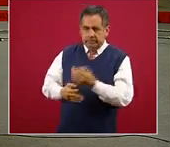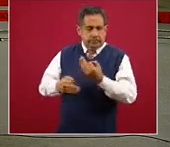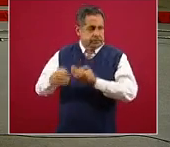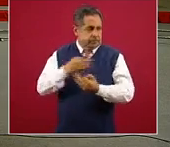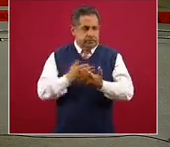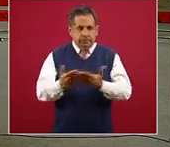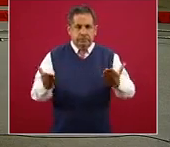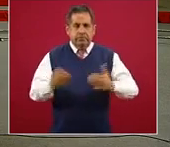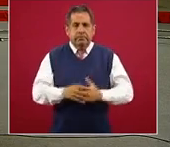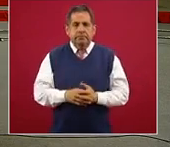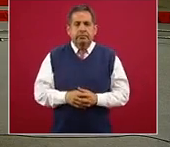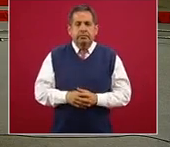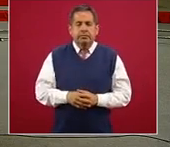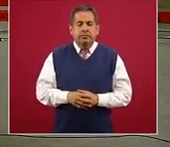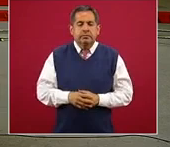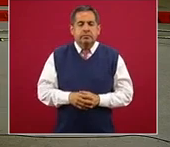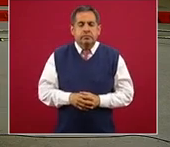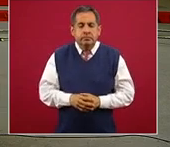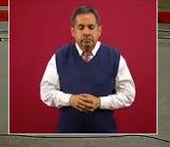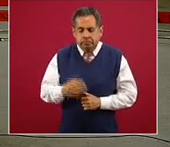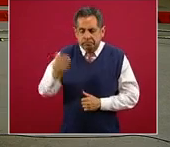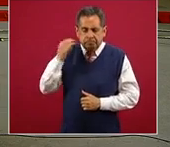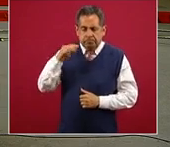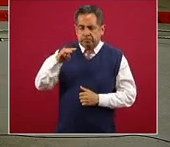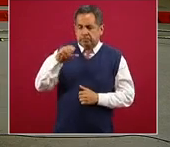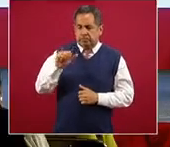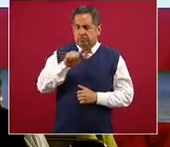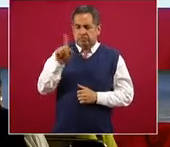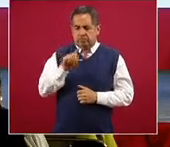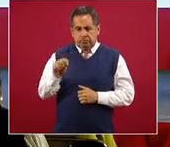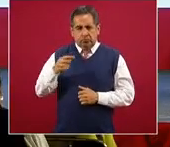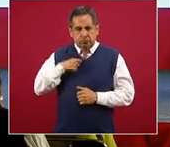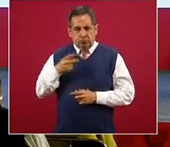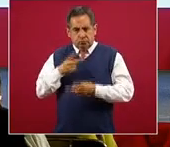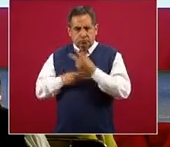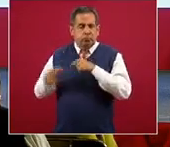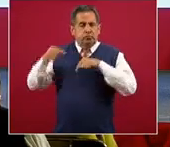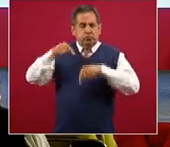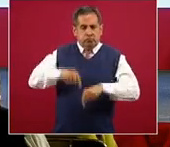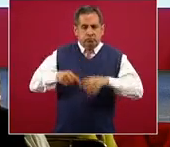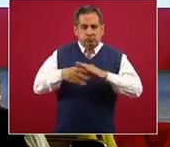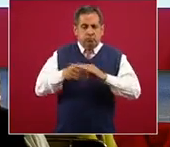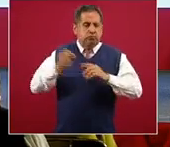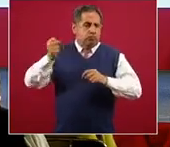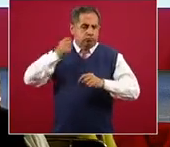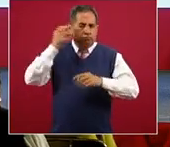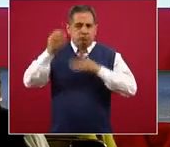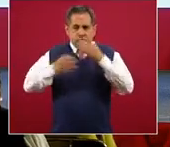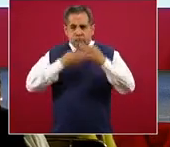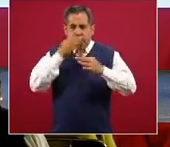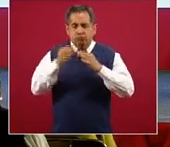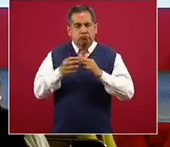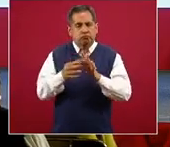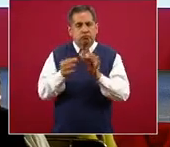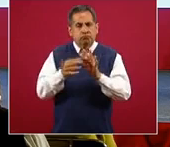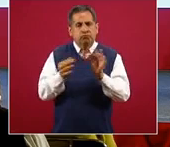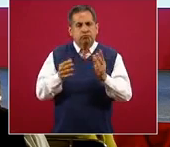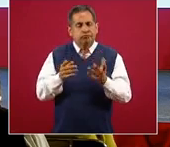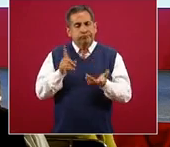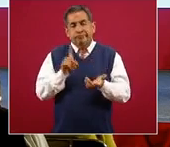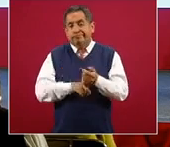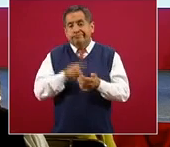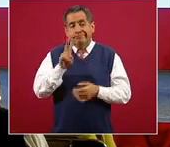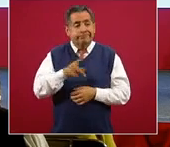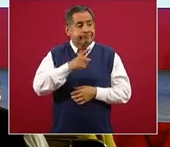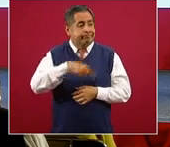todos. A finales de marzo estuve aquí presente en una conferencia donde expliqué que teníamos problemas con